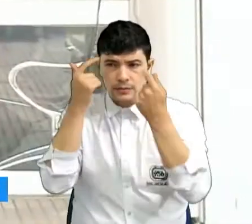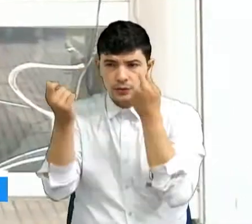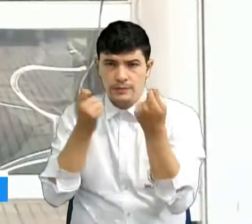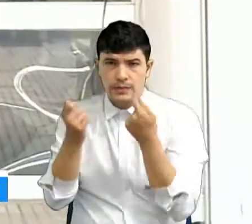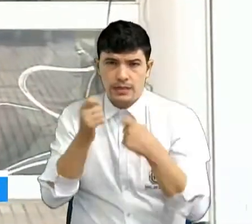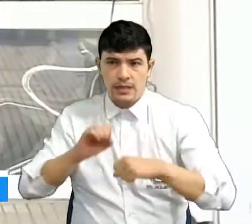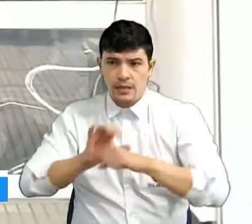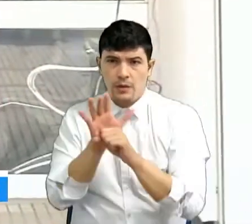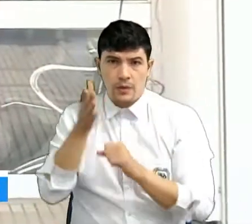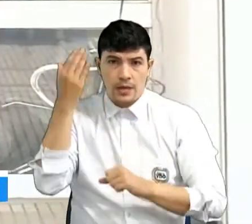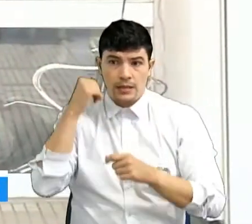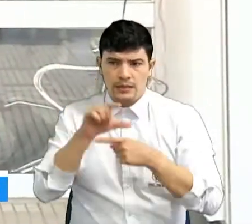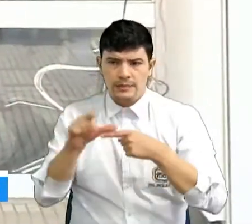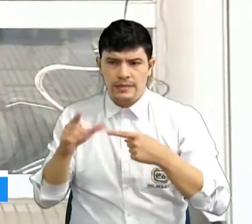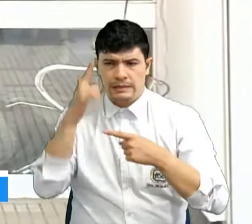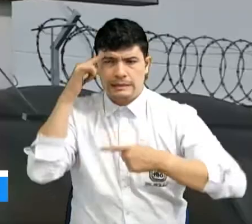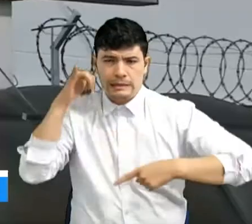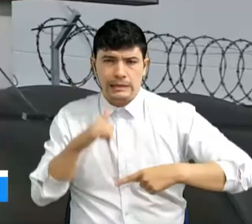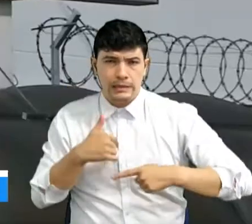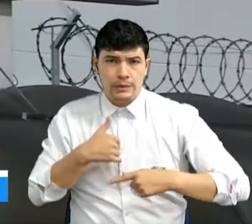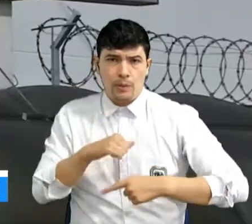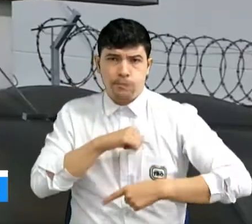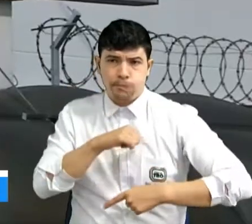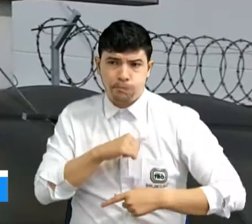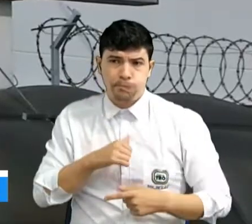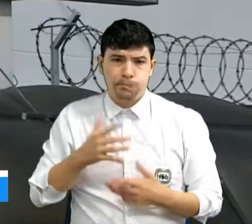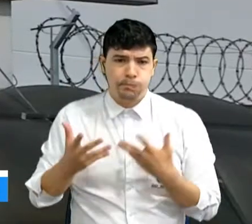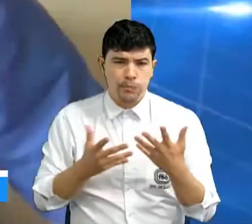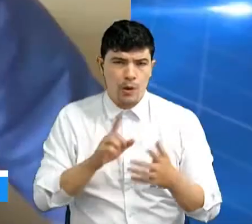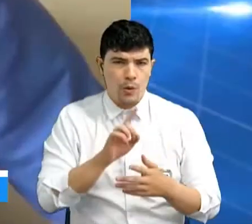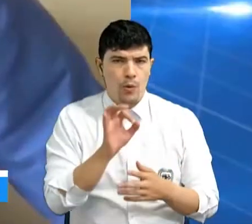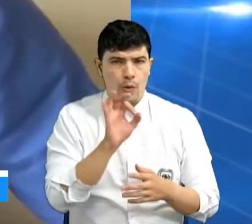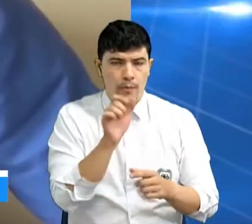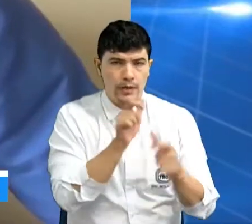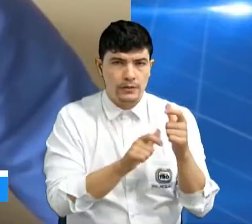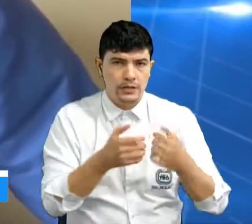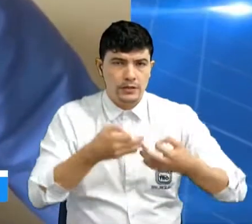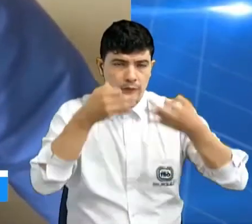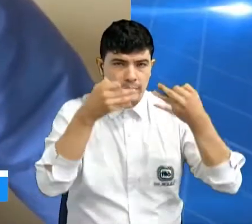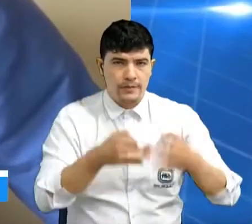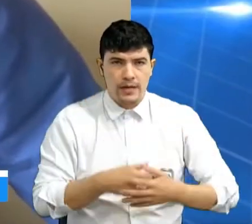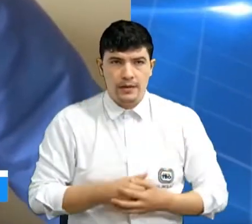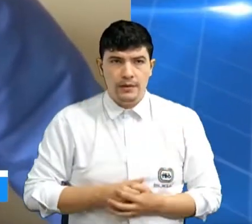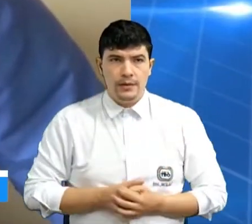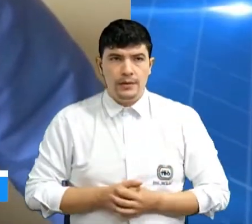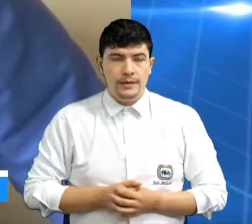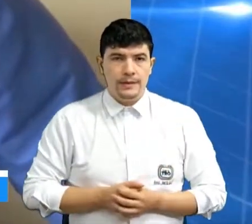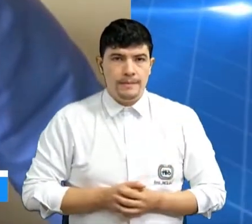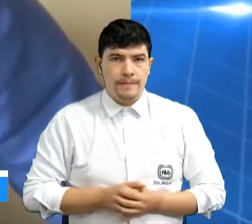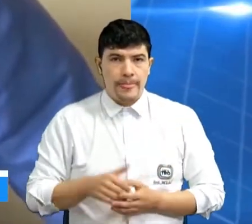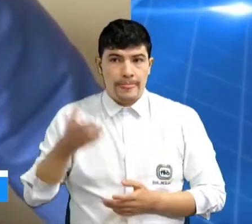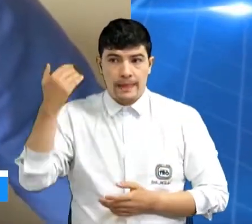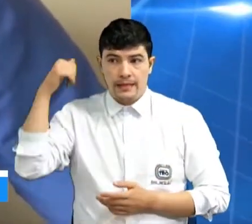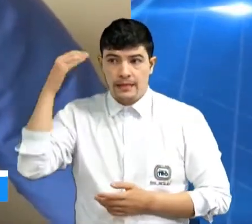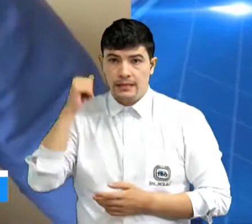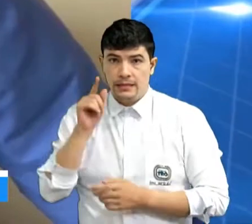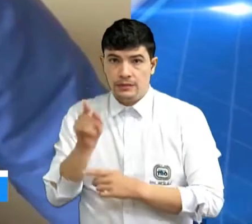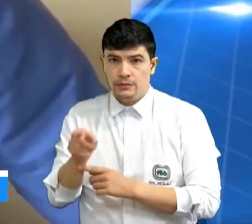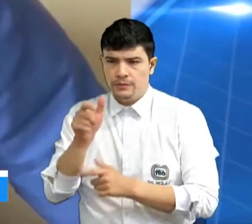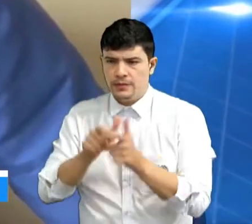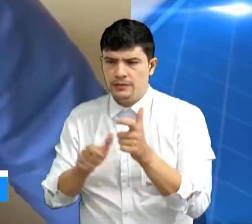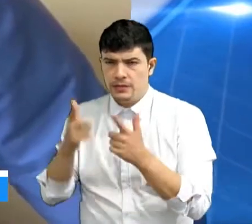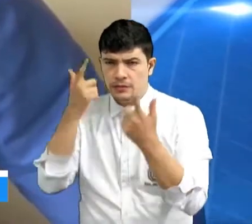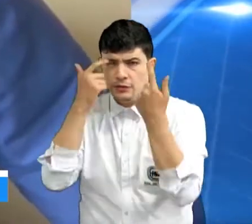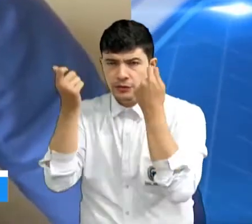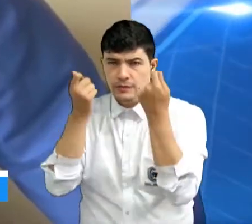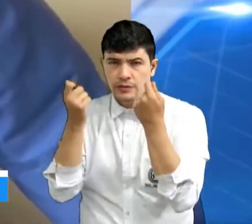COVID-19 la última semana, así como de casos ya confirmados. Hemos tenido muchos pacientes sospechosos y en las